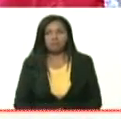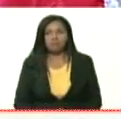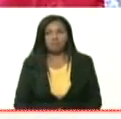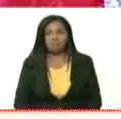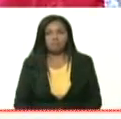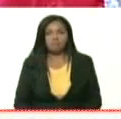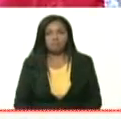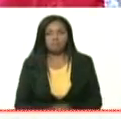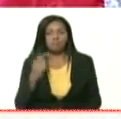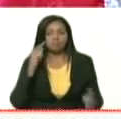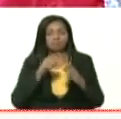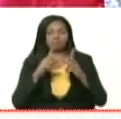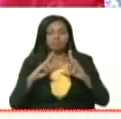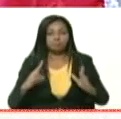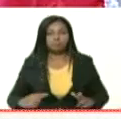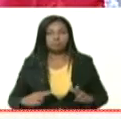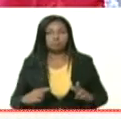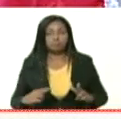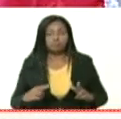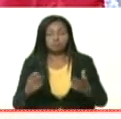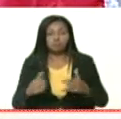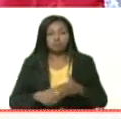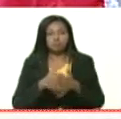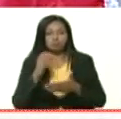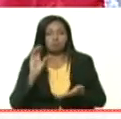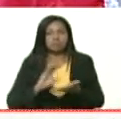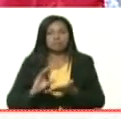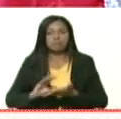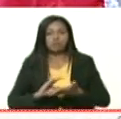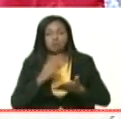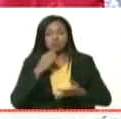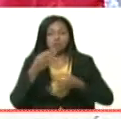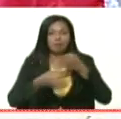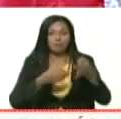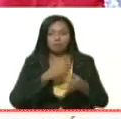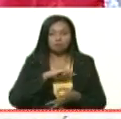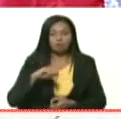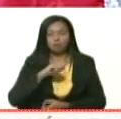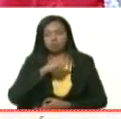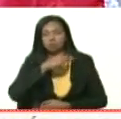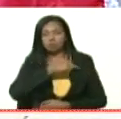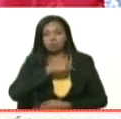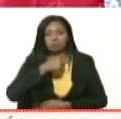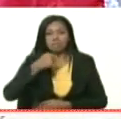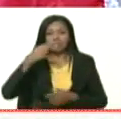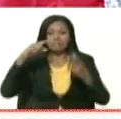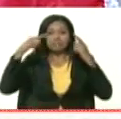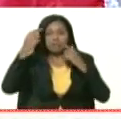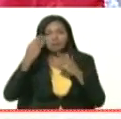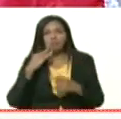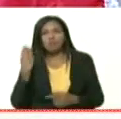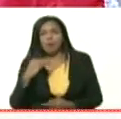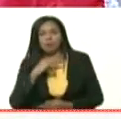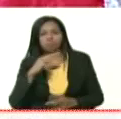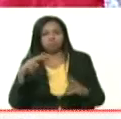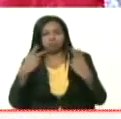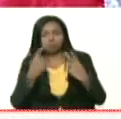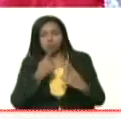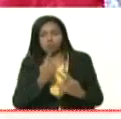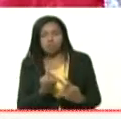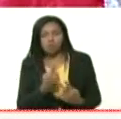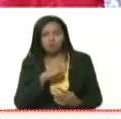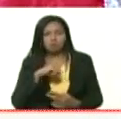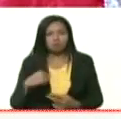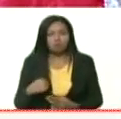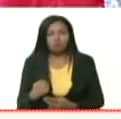El destino de la humanidad será multipolar y multicéntrico, nos dijo el comandante Chávez a nosotros, muy jóvenes,